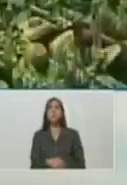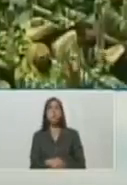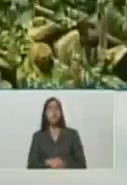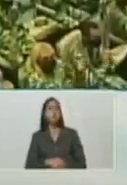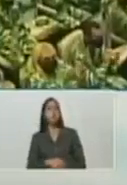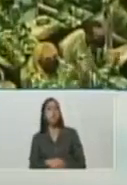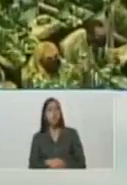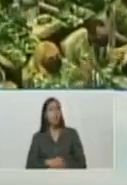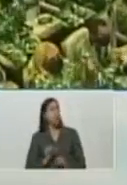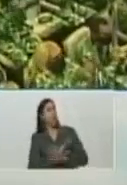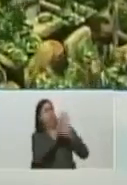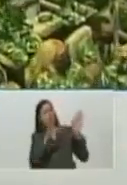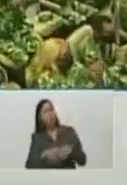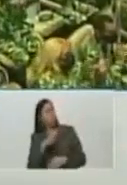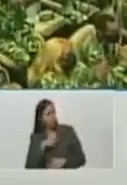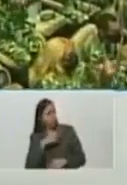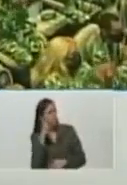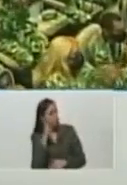Fuerte y claro, señor presidente.